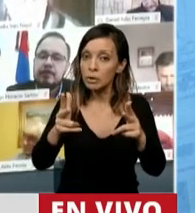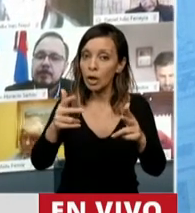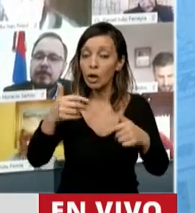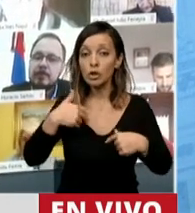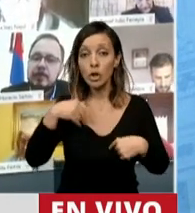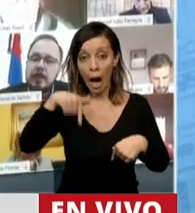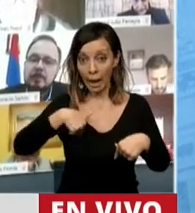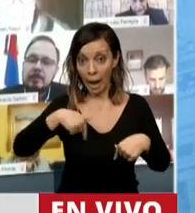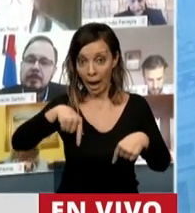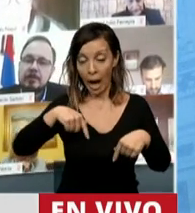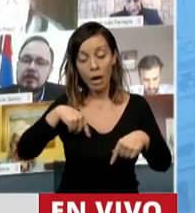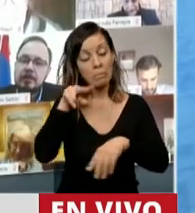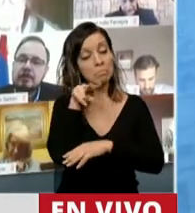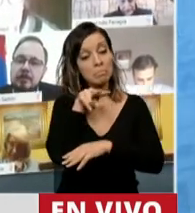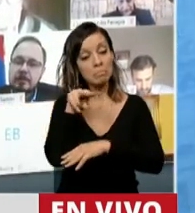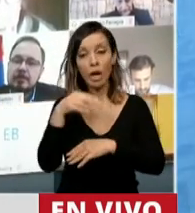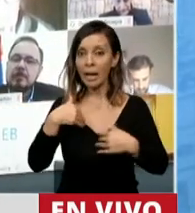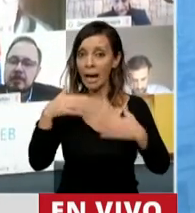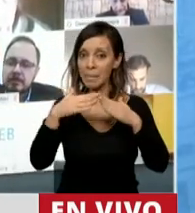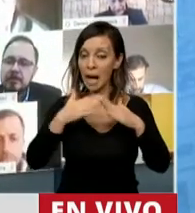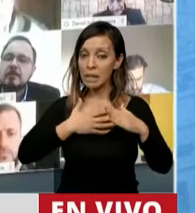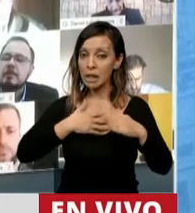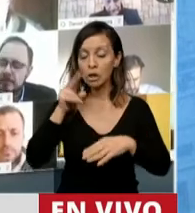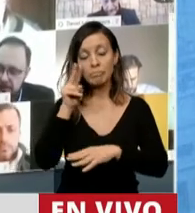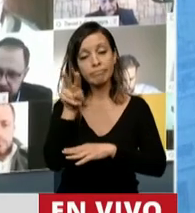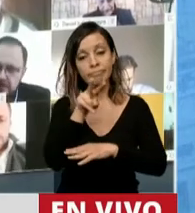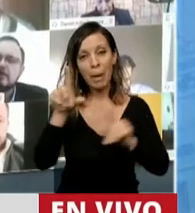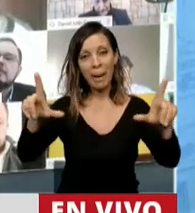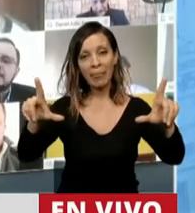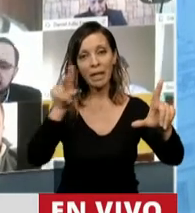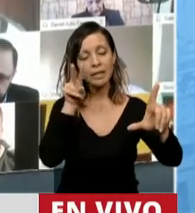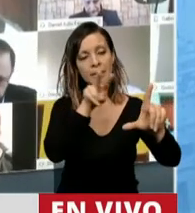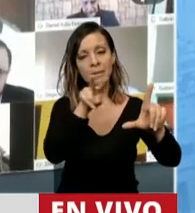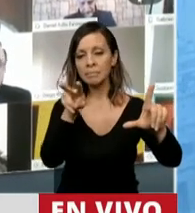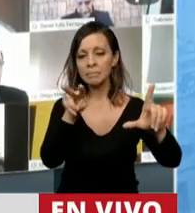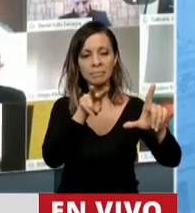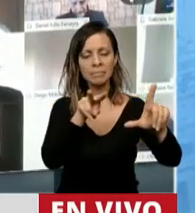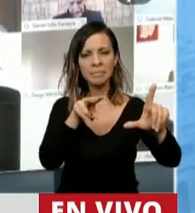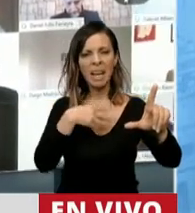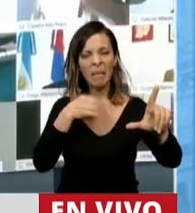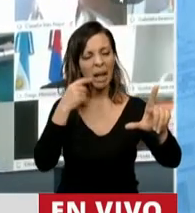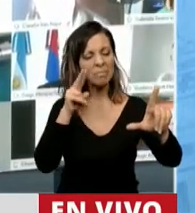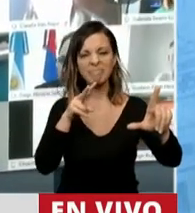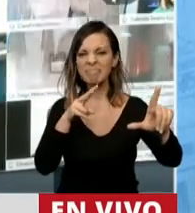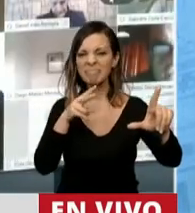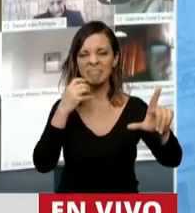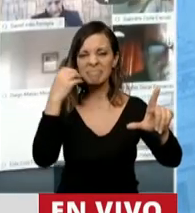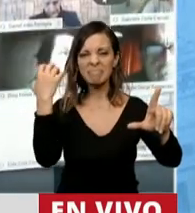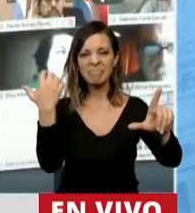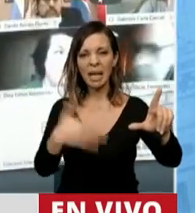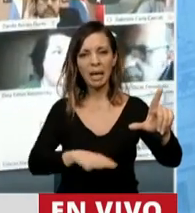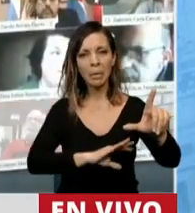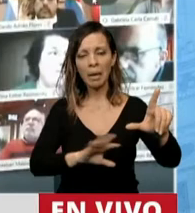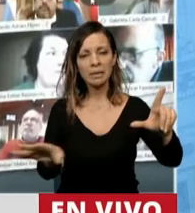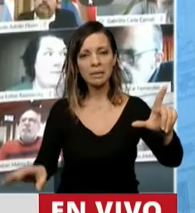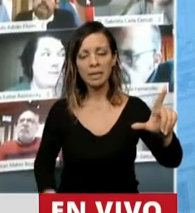lo que hacemos desde la casa, desde la pantalla, se ve tan grotesco, se